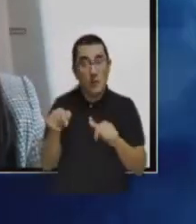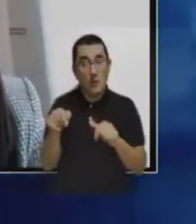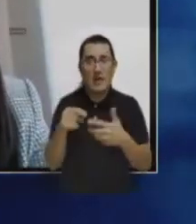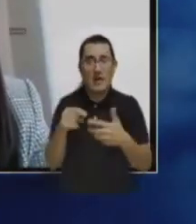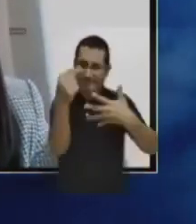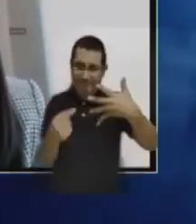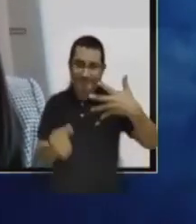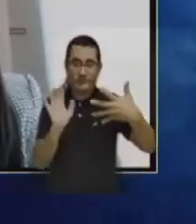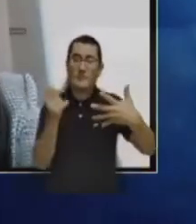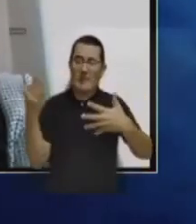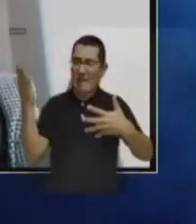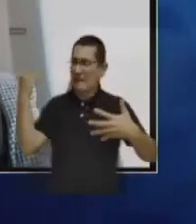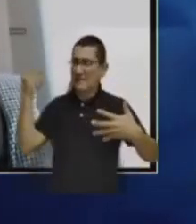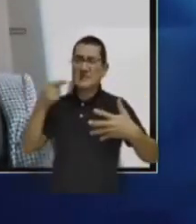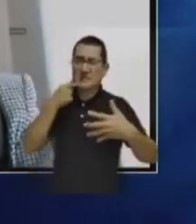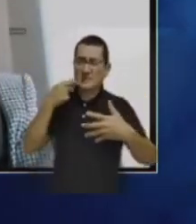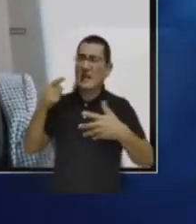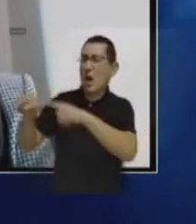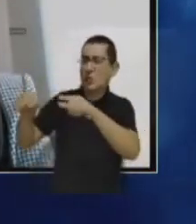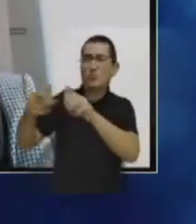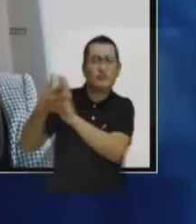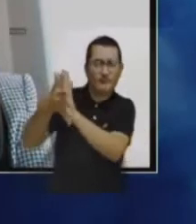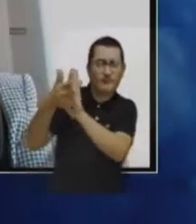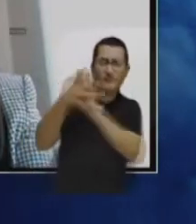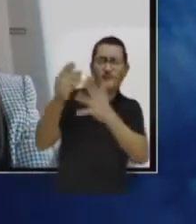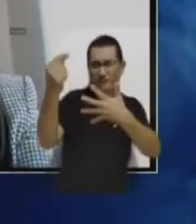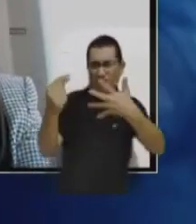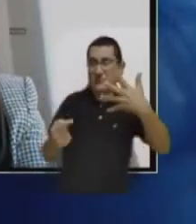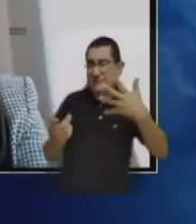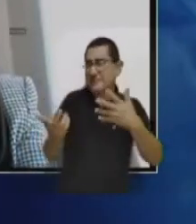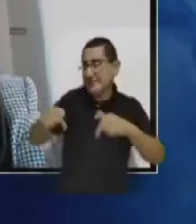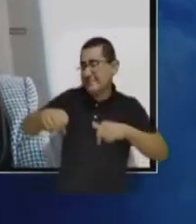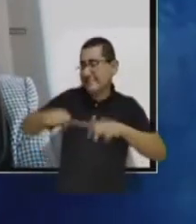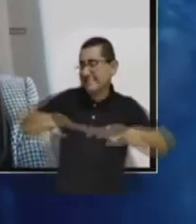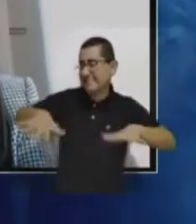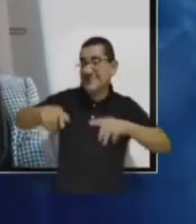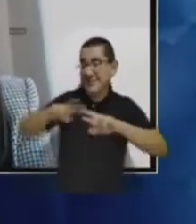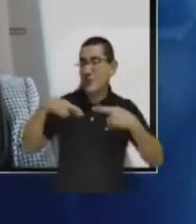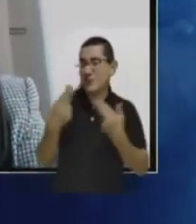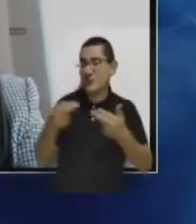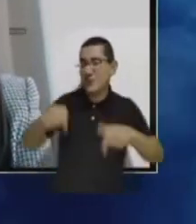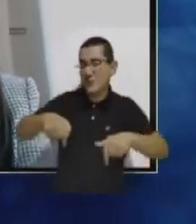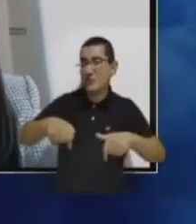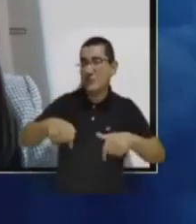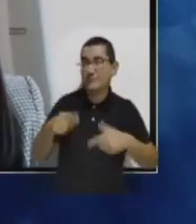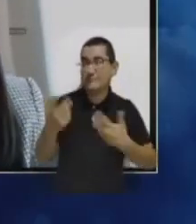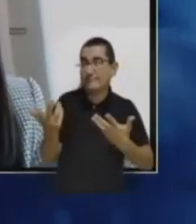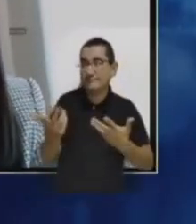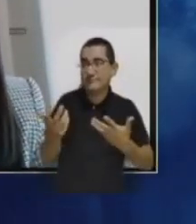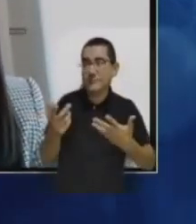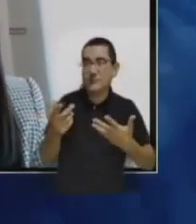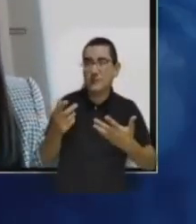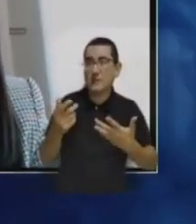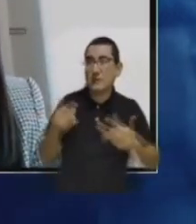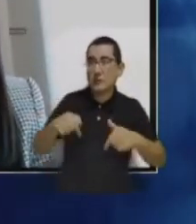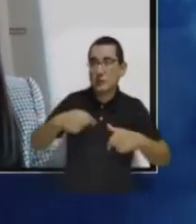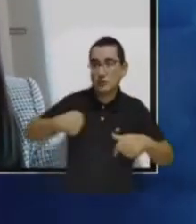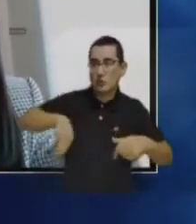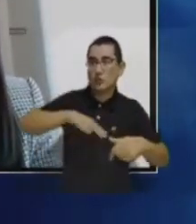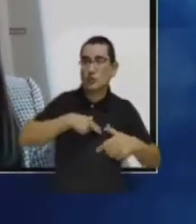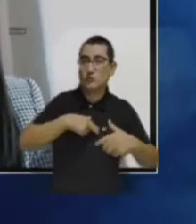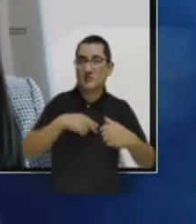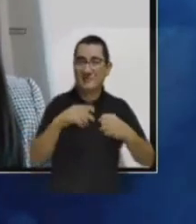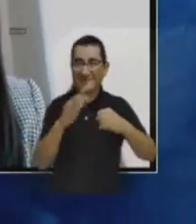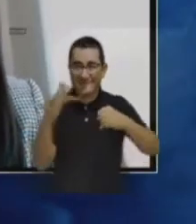todos en este espacio, es porque, pues, sin espectro no tenemos comunicaciones inalámbricas. Ese es el punto, ¿no?